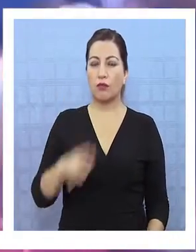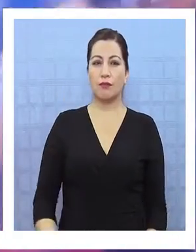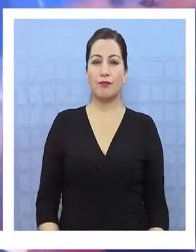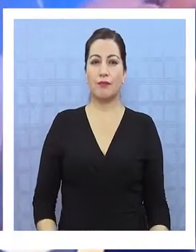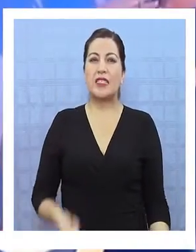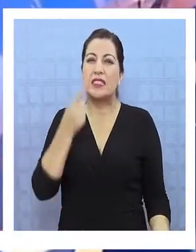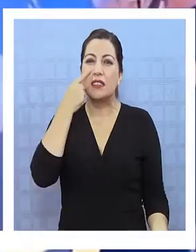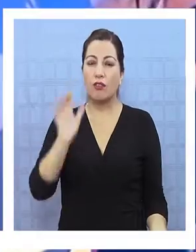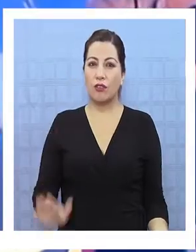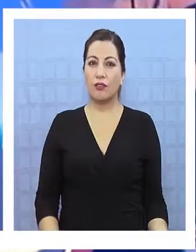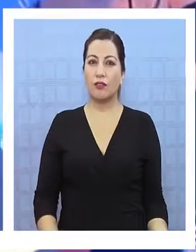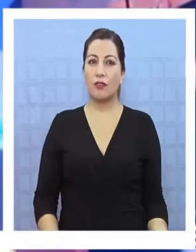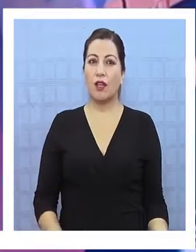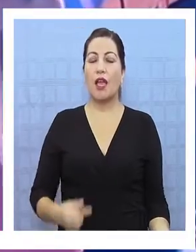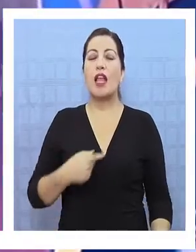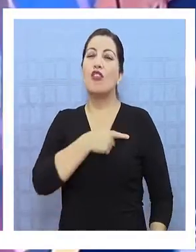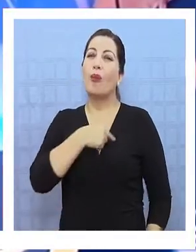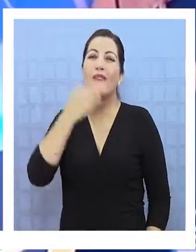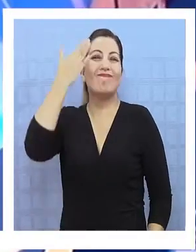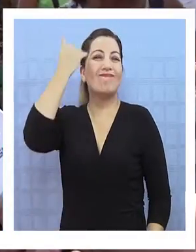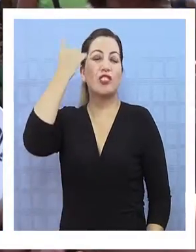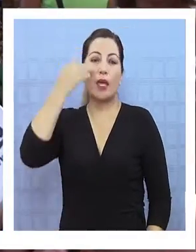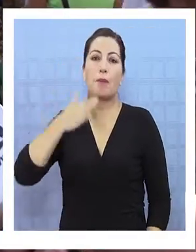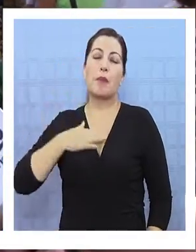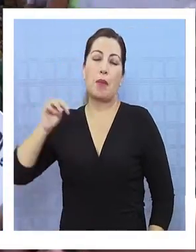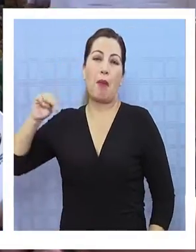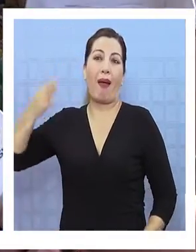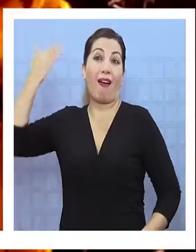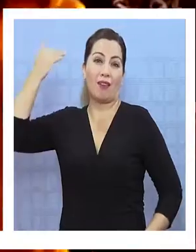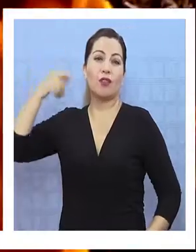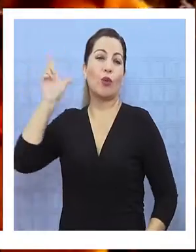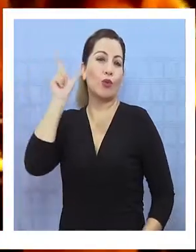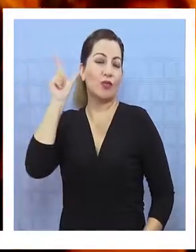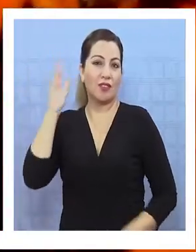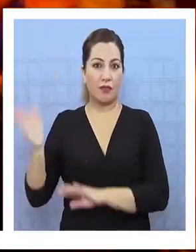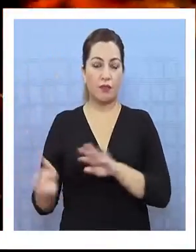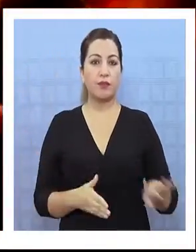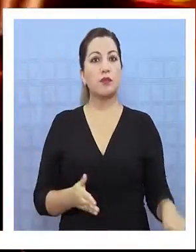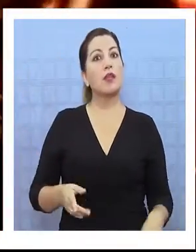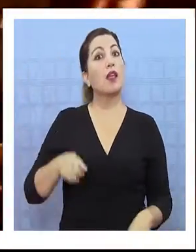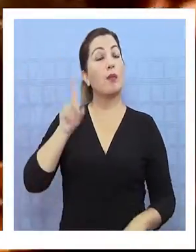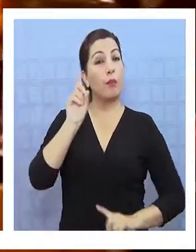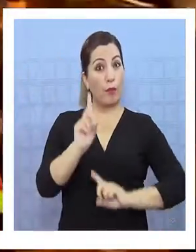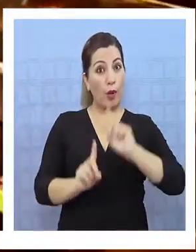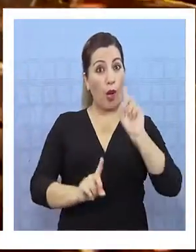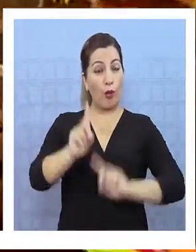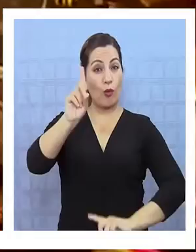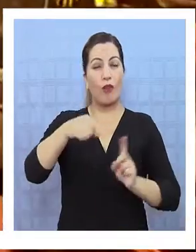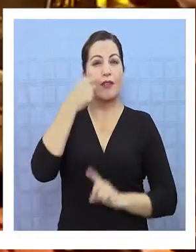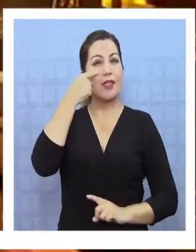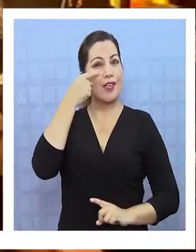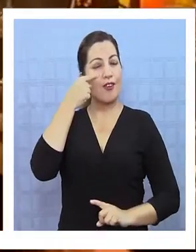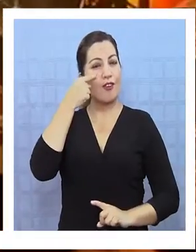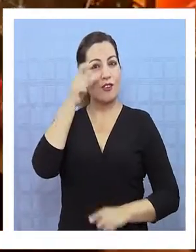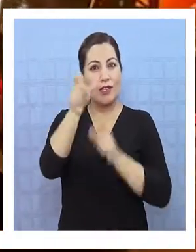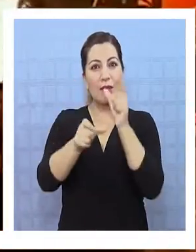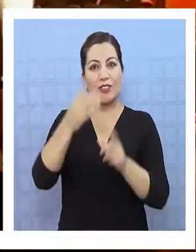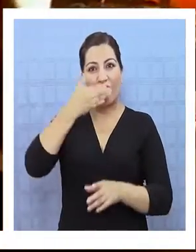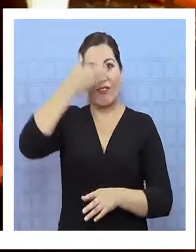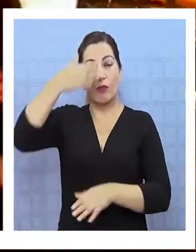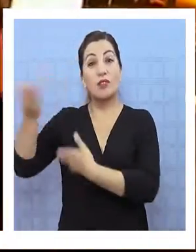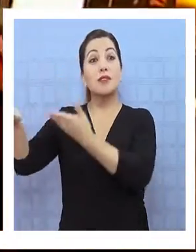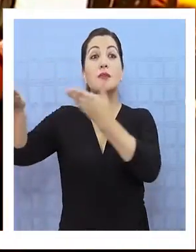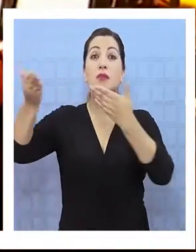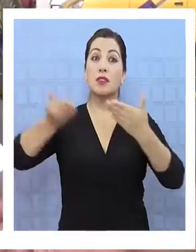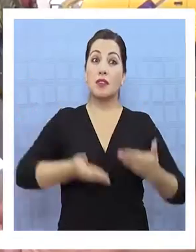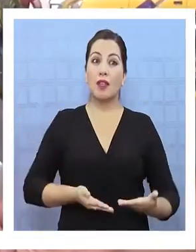me la sé por nombre, pero mi mamá siempre escucha sus canciones y me la sé. Sin embargo, quienes están más al día con los invitados al show son